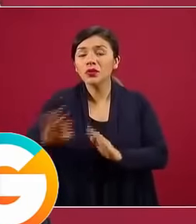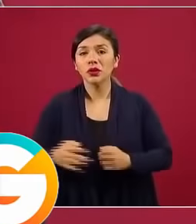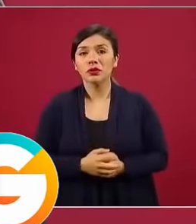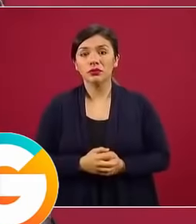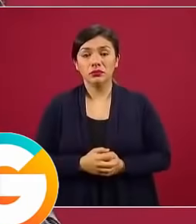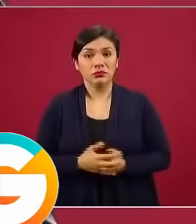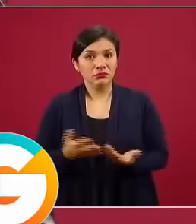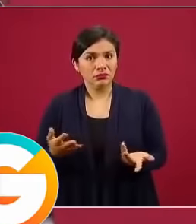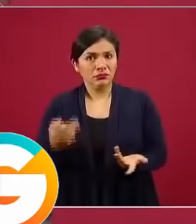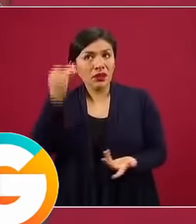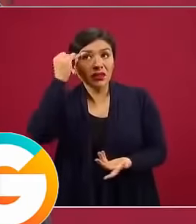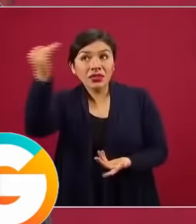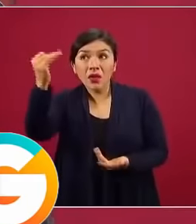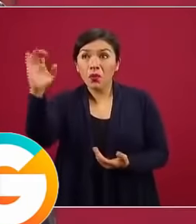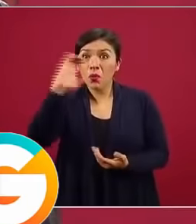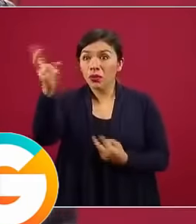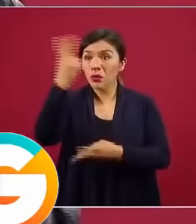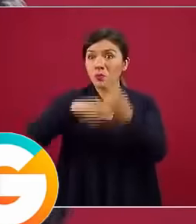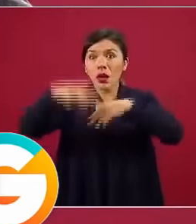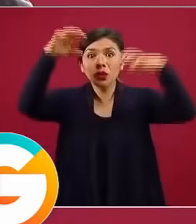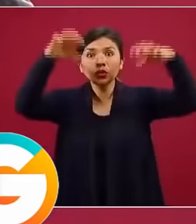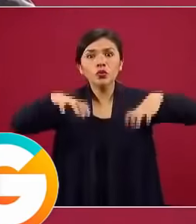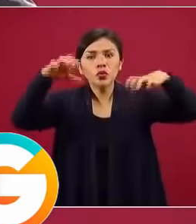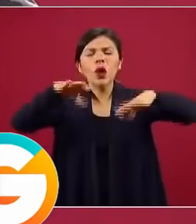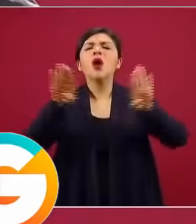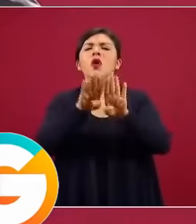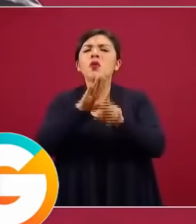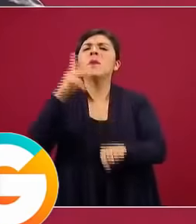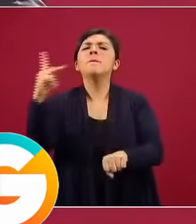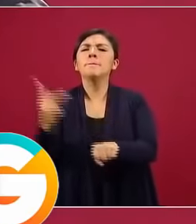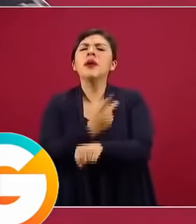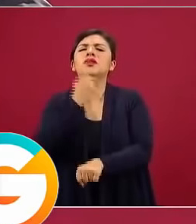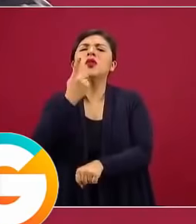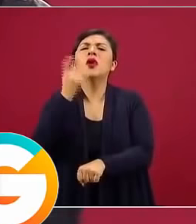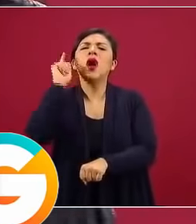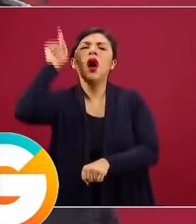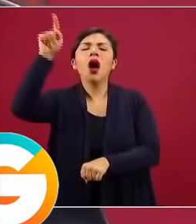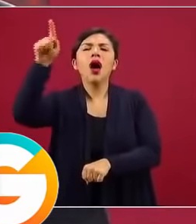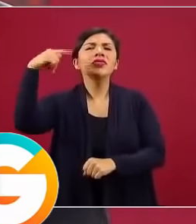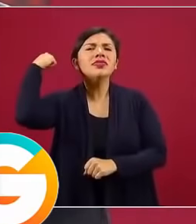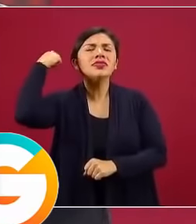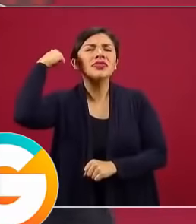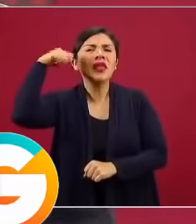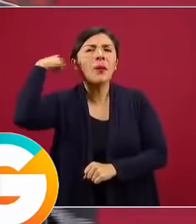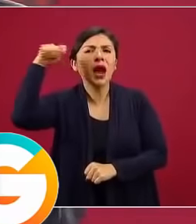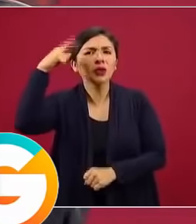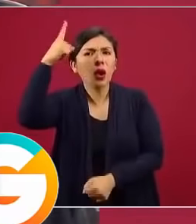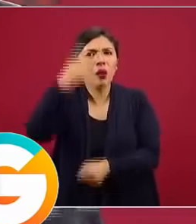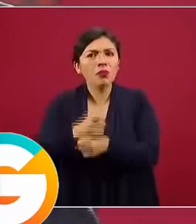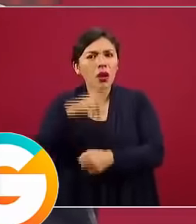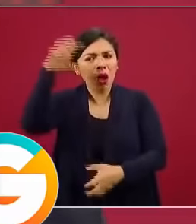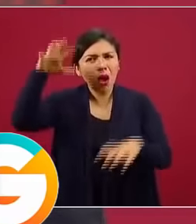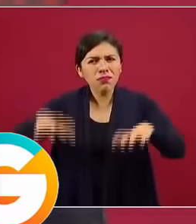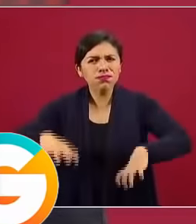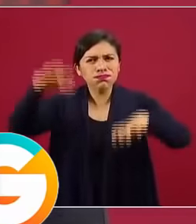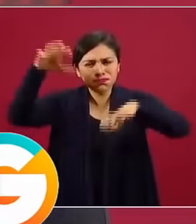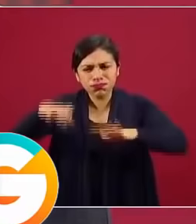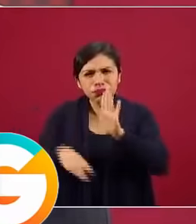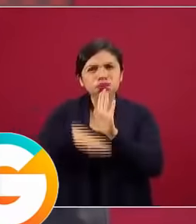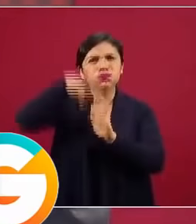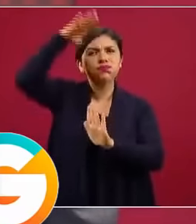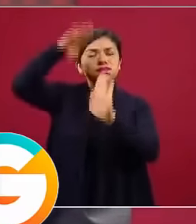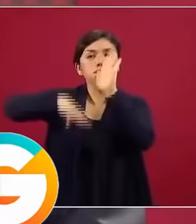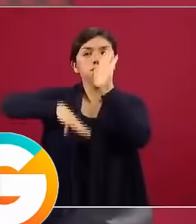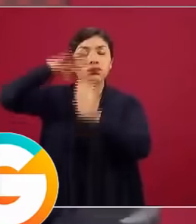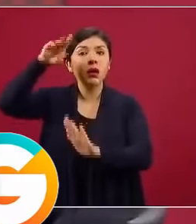En épocas de lluvia, ¿qué sucedió cuando se inundó Tabasco, se inundó Villahermosa? Pues